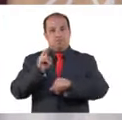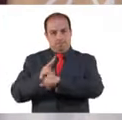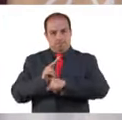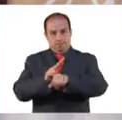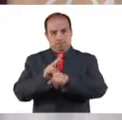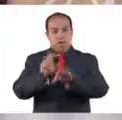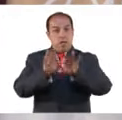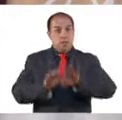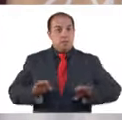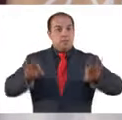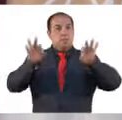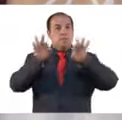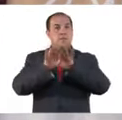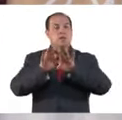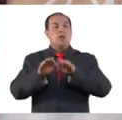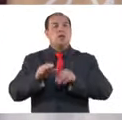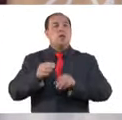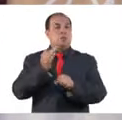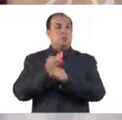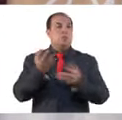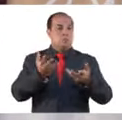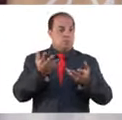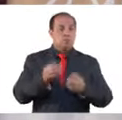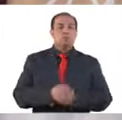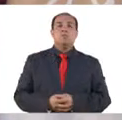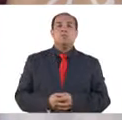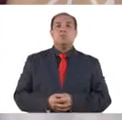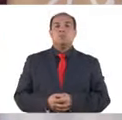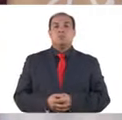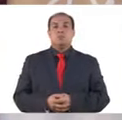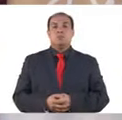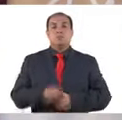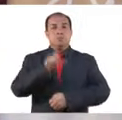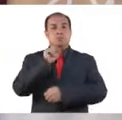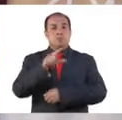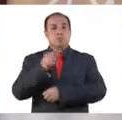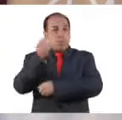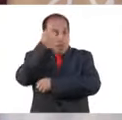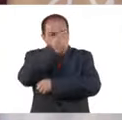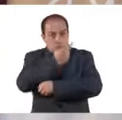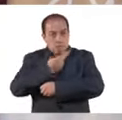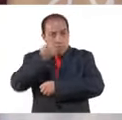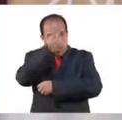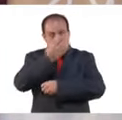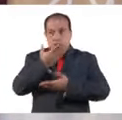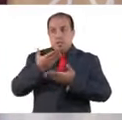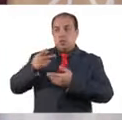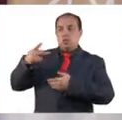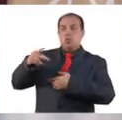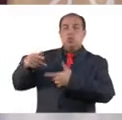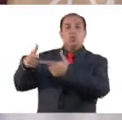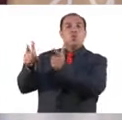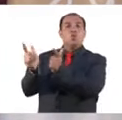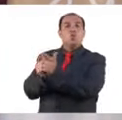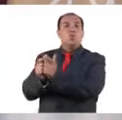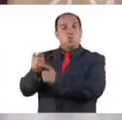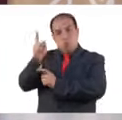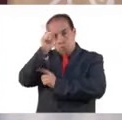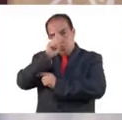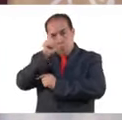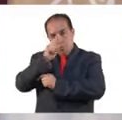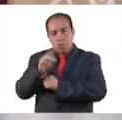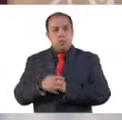esto ha sido muy importante en estos días, y además se está haciendo una valoración por parte del Consejo Consultivo